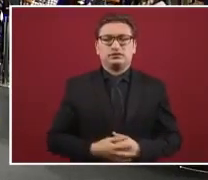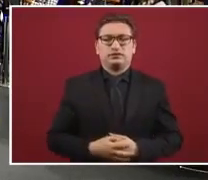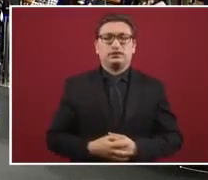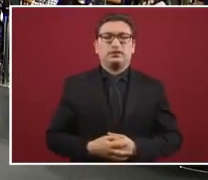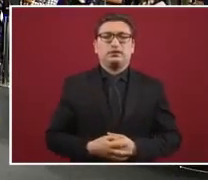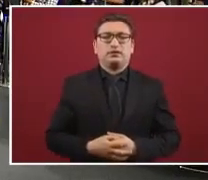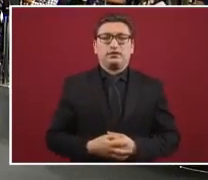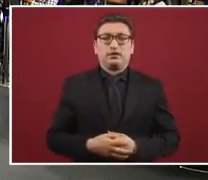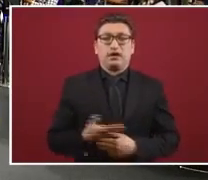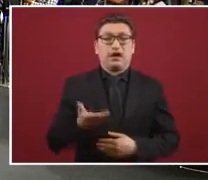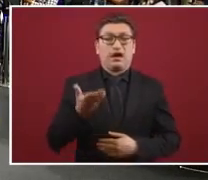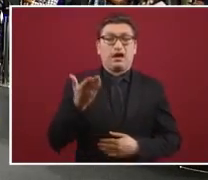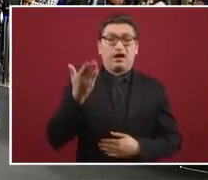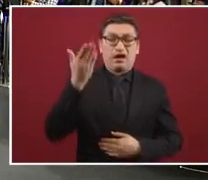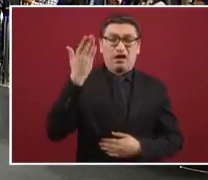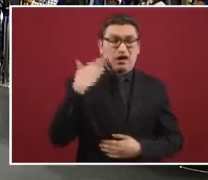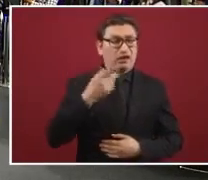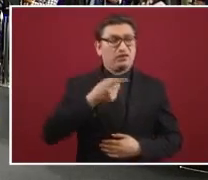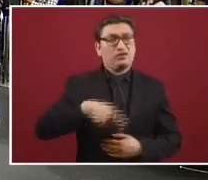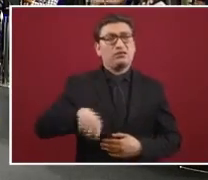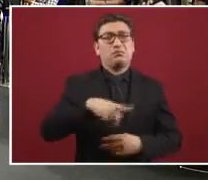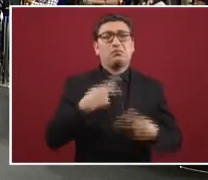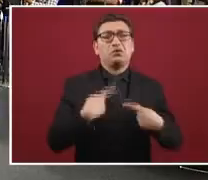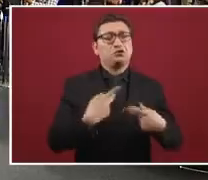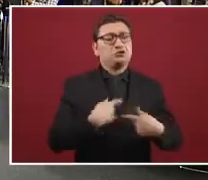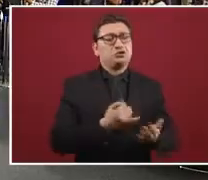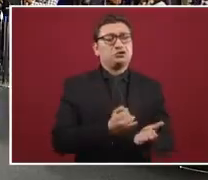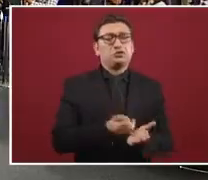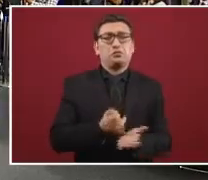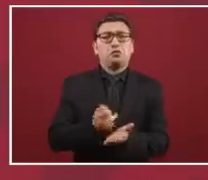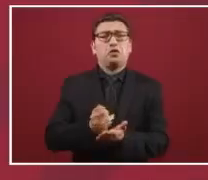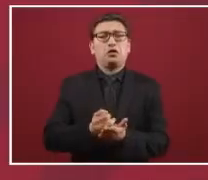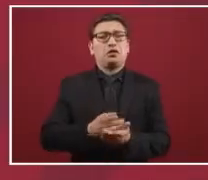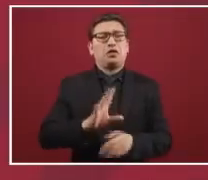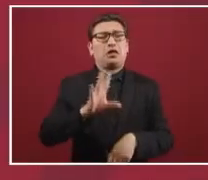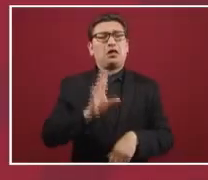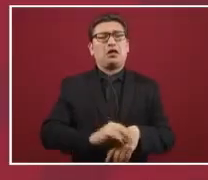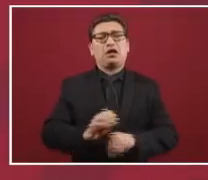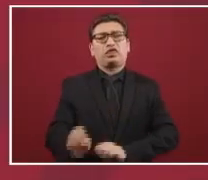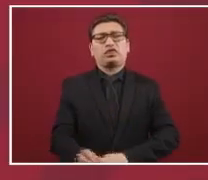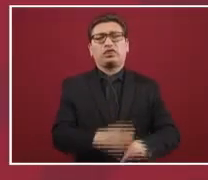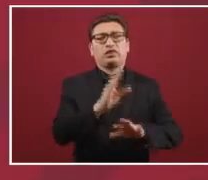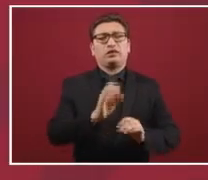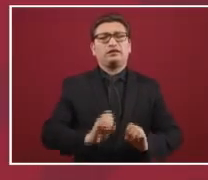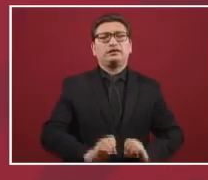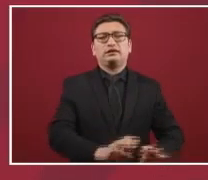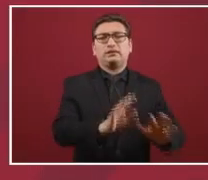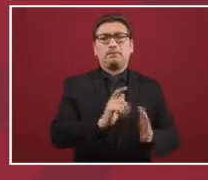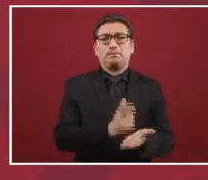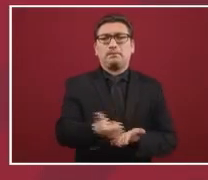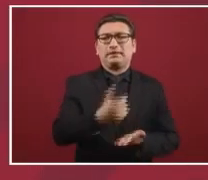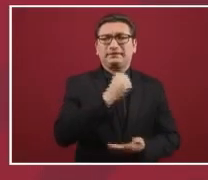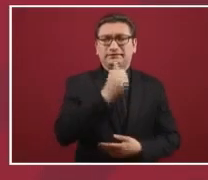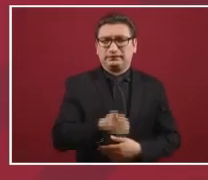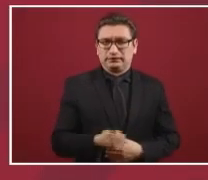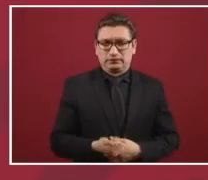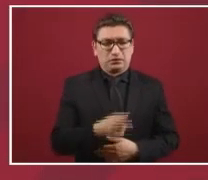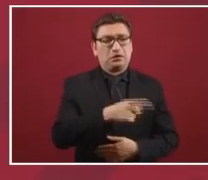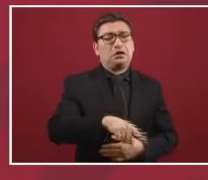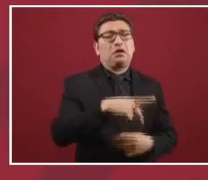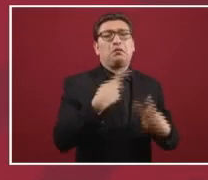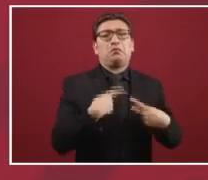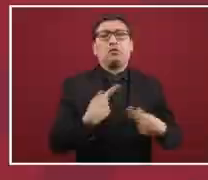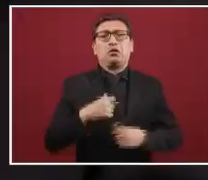lo que se condonaba de impuestos a los potentados, a los influyentes.